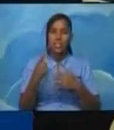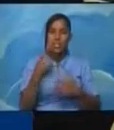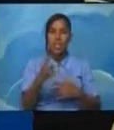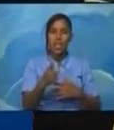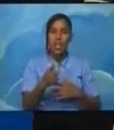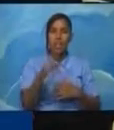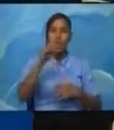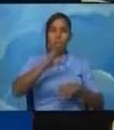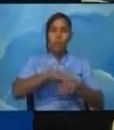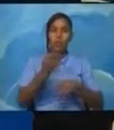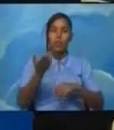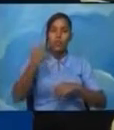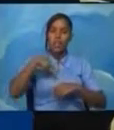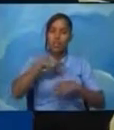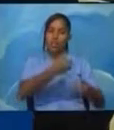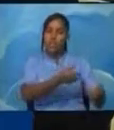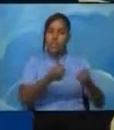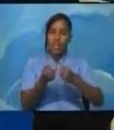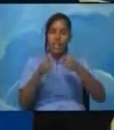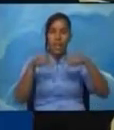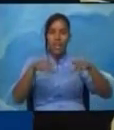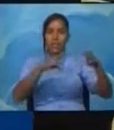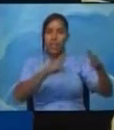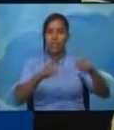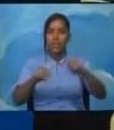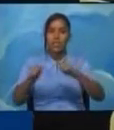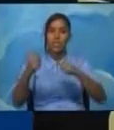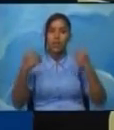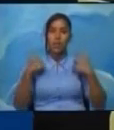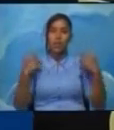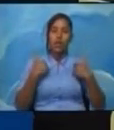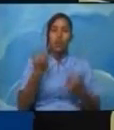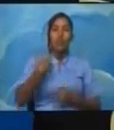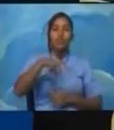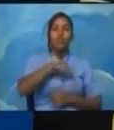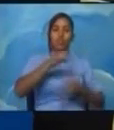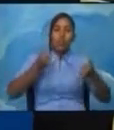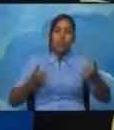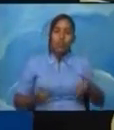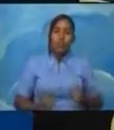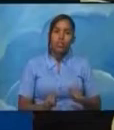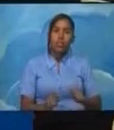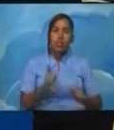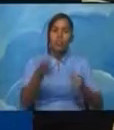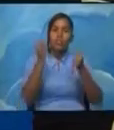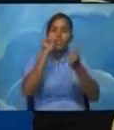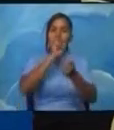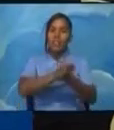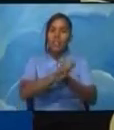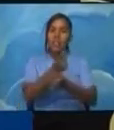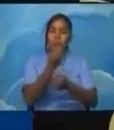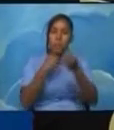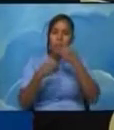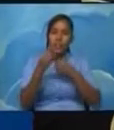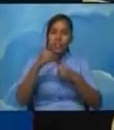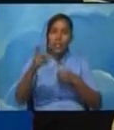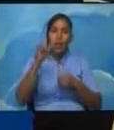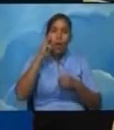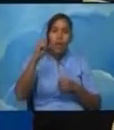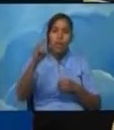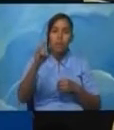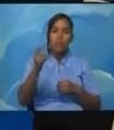Moisés: Moisés, ¿por qué nos sacas y nos trajiste al desierto? Nuestros hijos van a servir de presa para el olvido de los